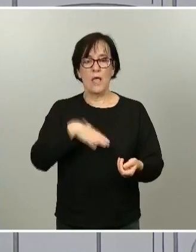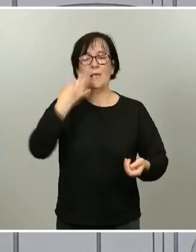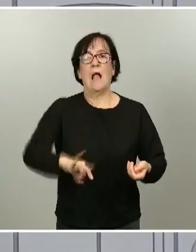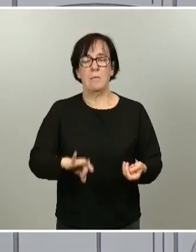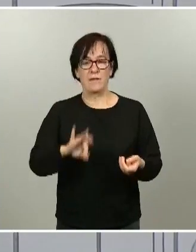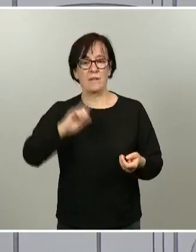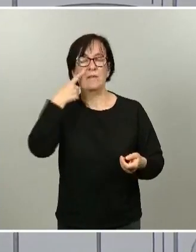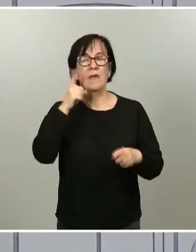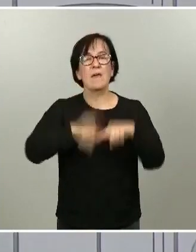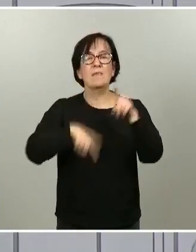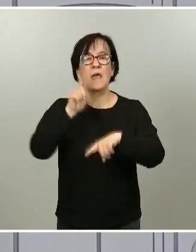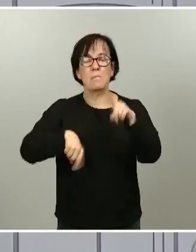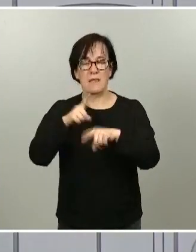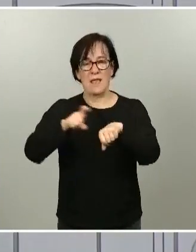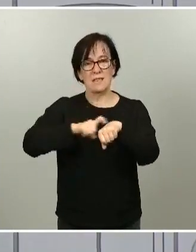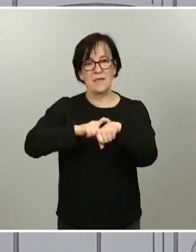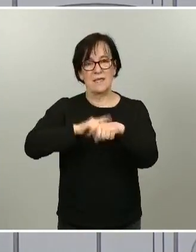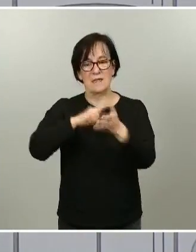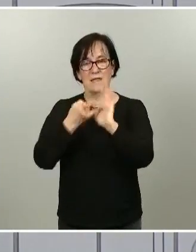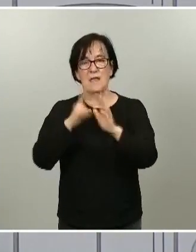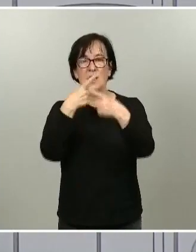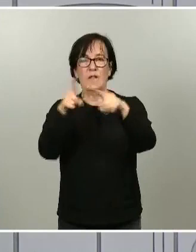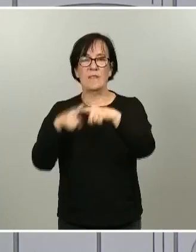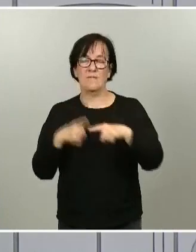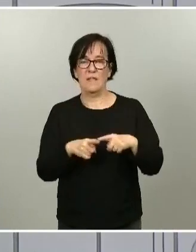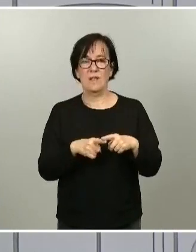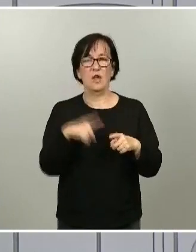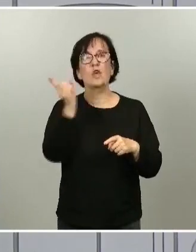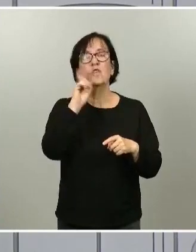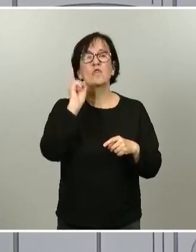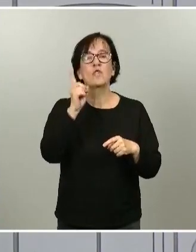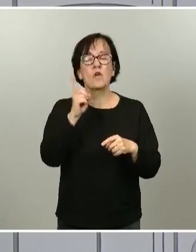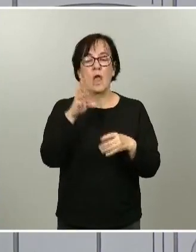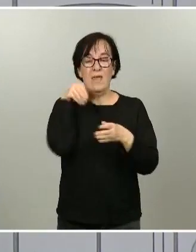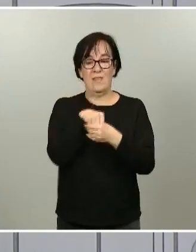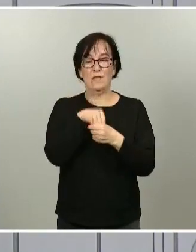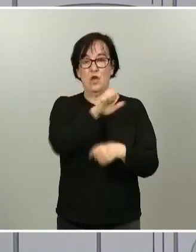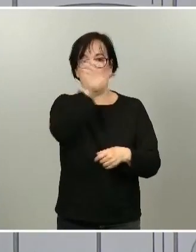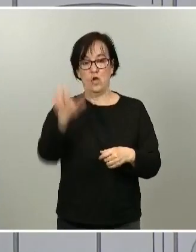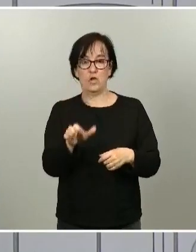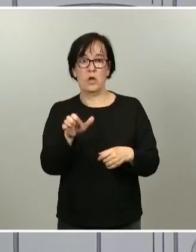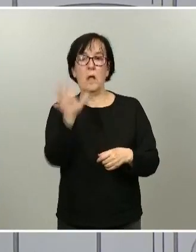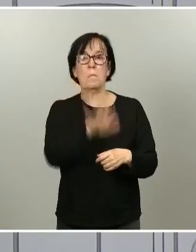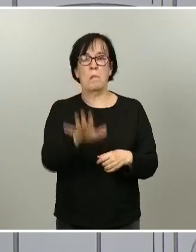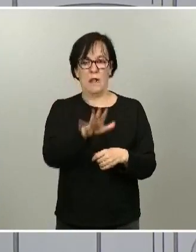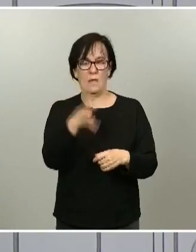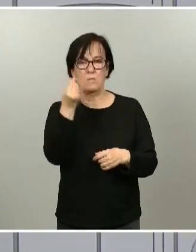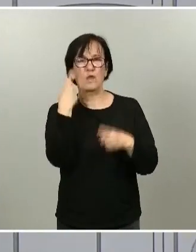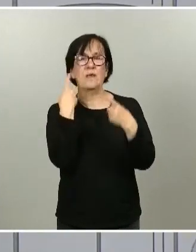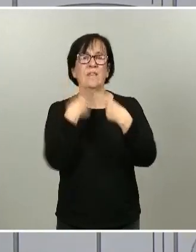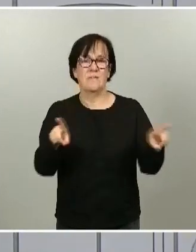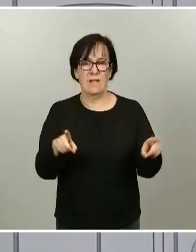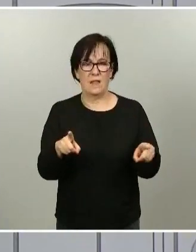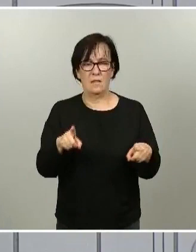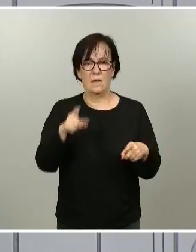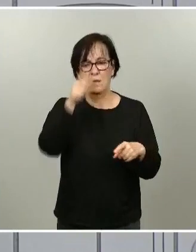características de estos sistemas y son diferentes ya no solo dentro de Europa, que aunque se parezcan mucho hay diferencias y eso